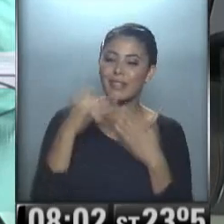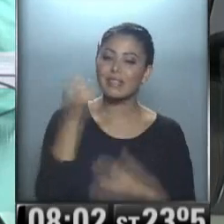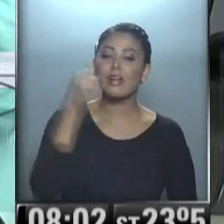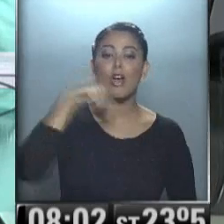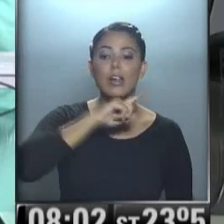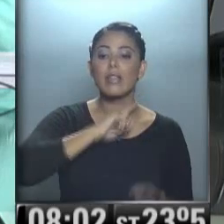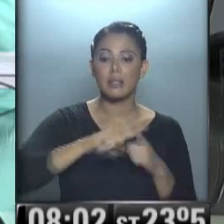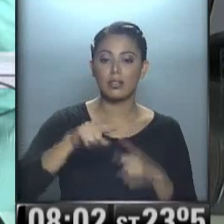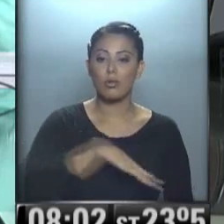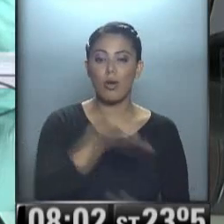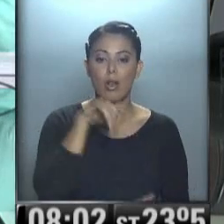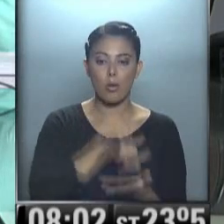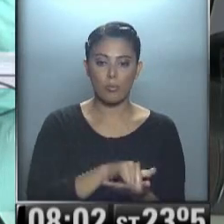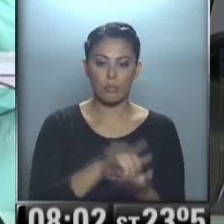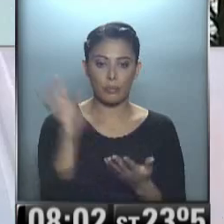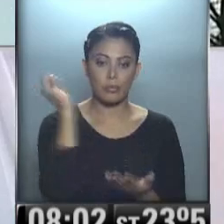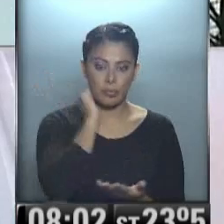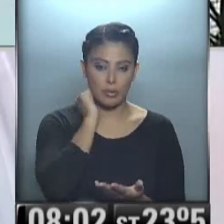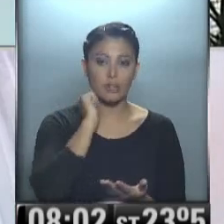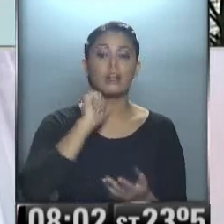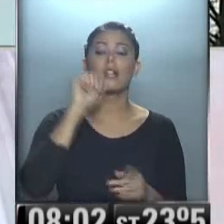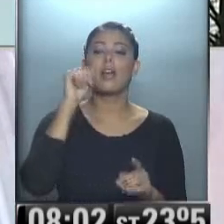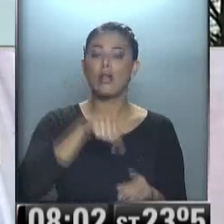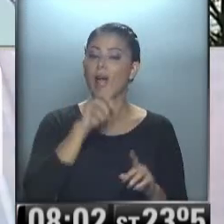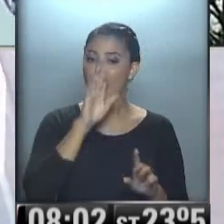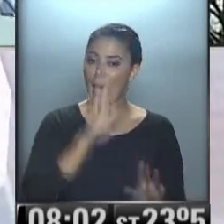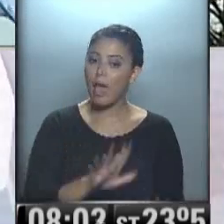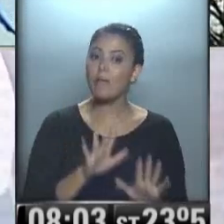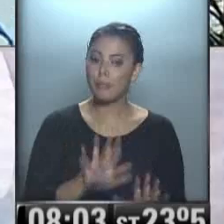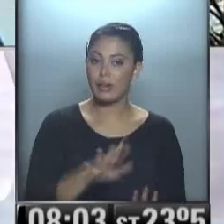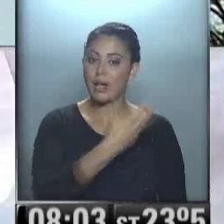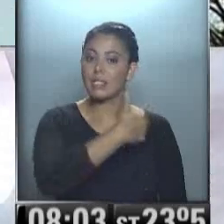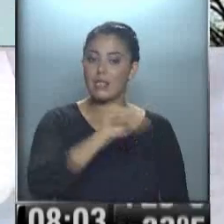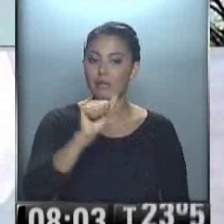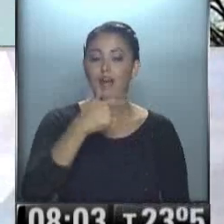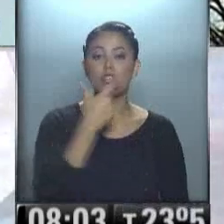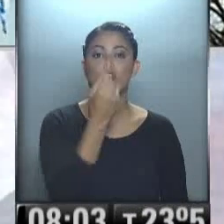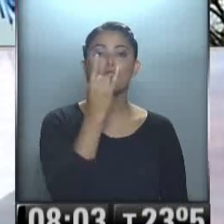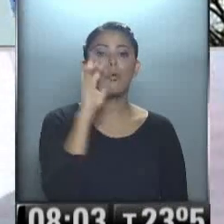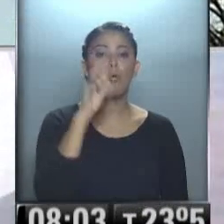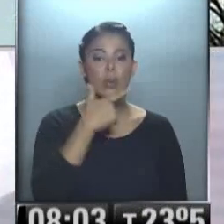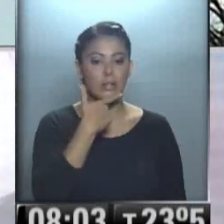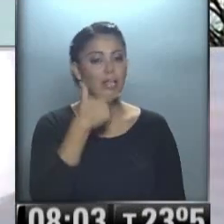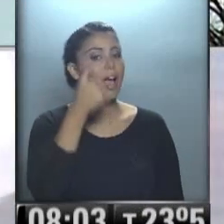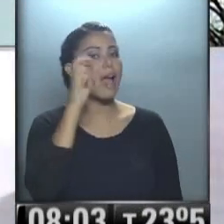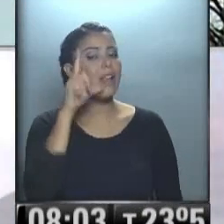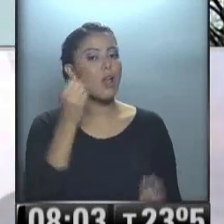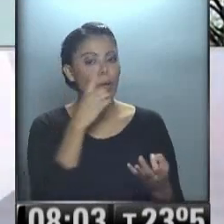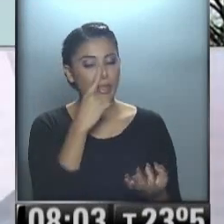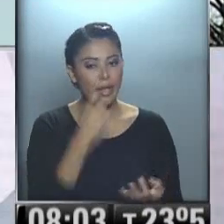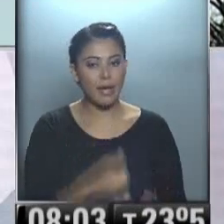nos trasladamos ahora el aeroparque Metropolitano porque se aguarda el traslado de Juan zis Ariel Lima Buenos